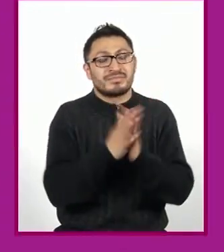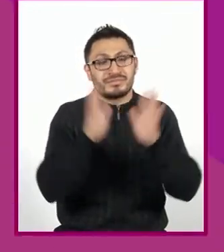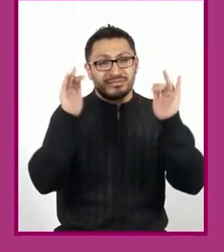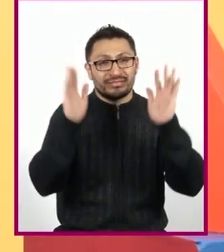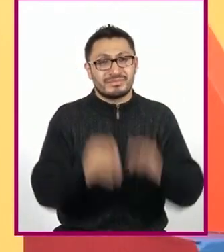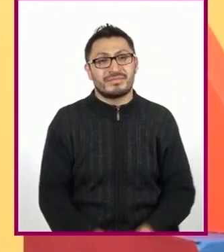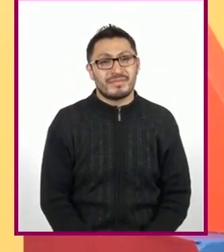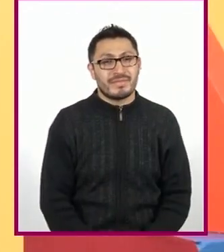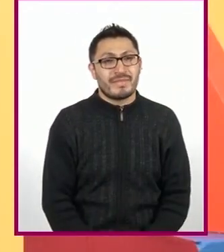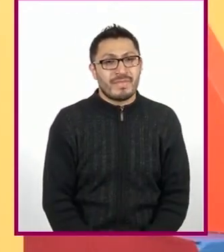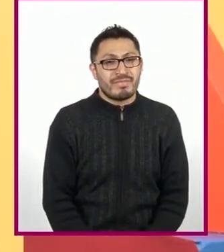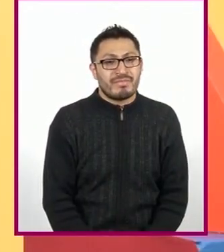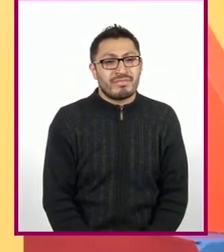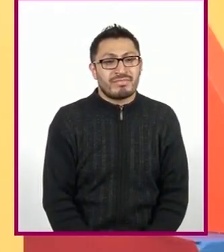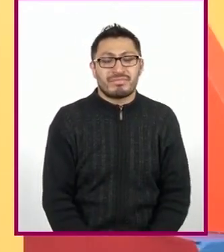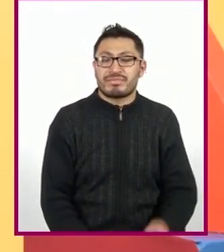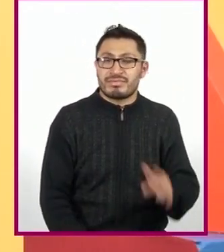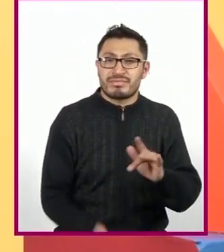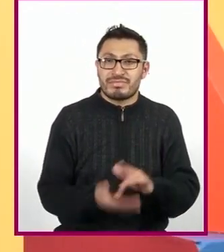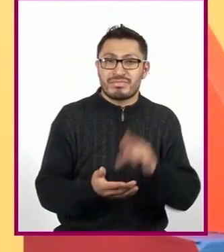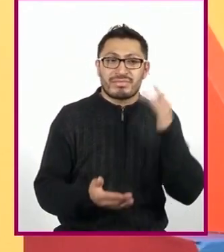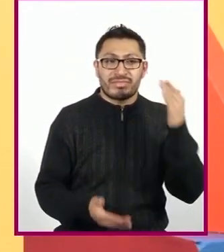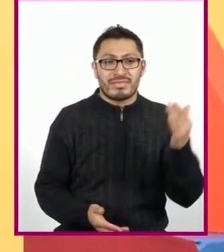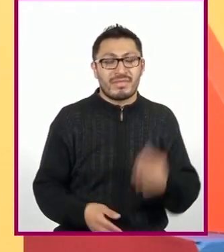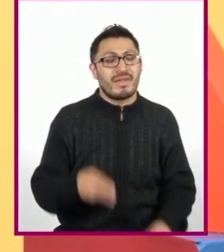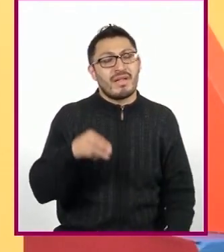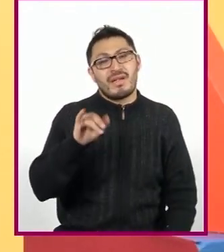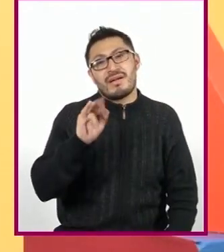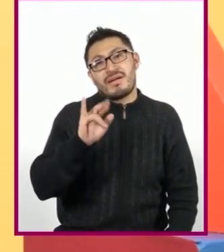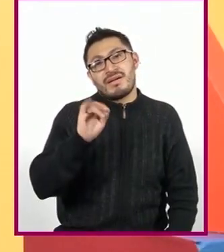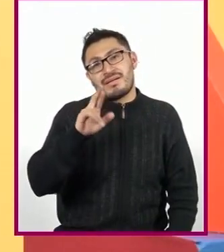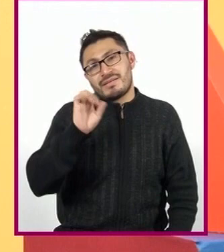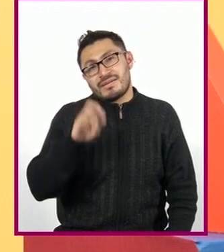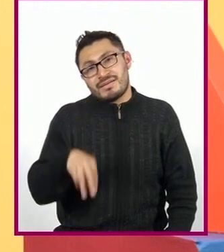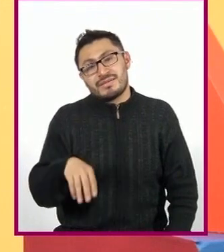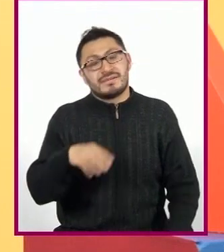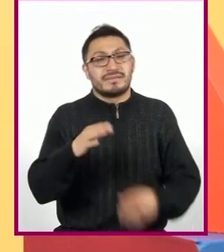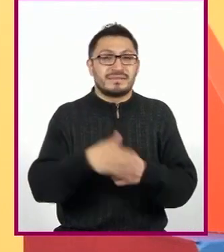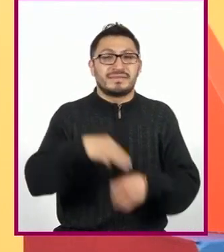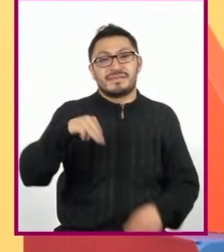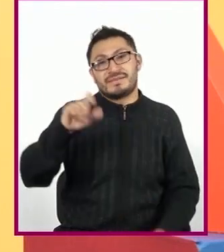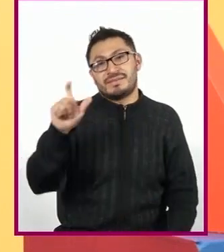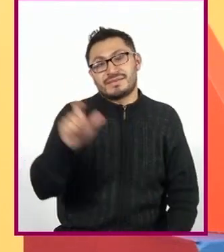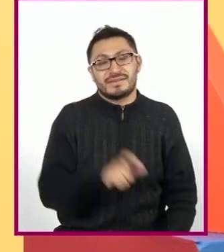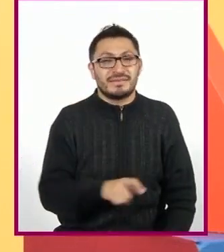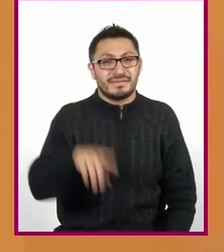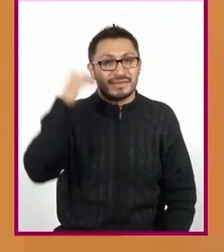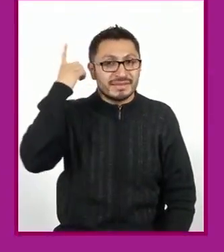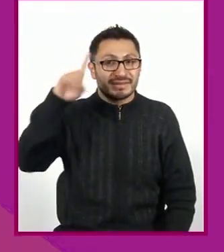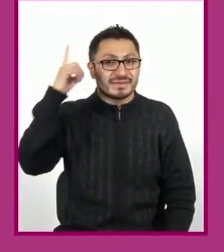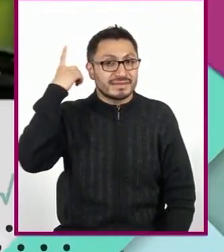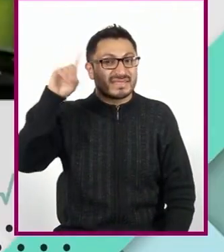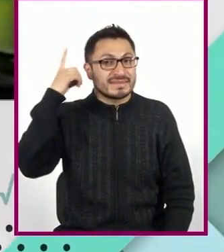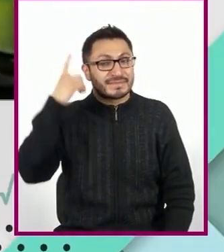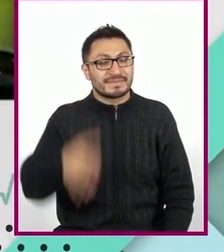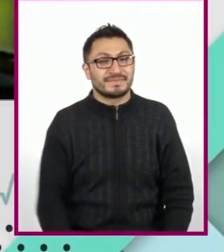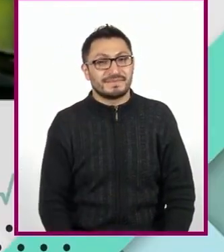la próxima. Gracias, Miriam Palma. Sigue Max, de Durango.